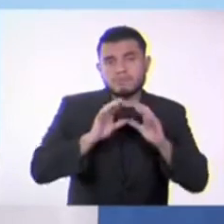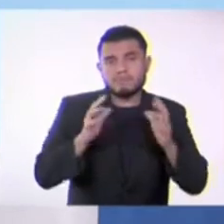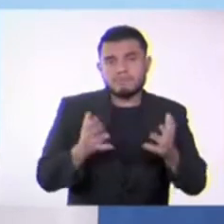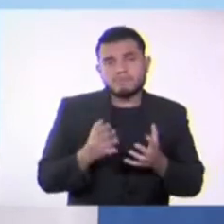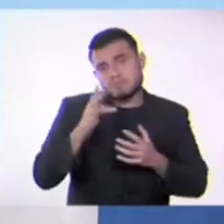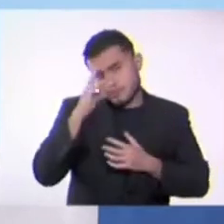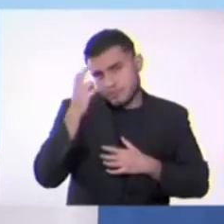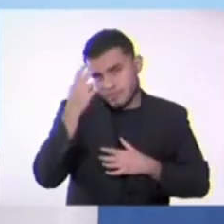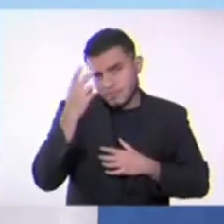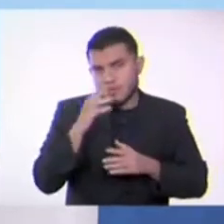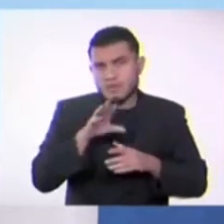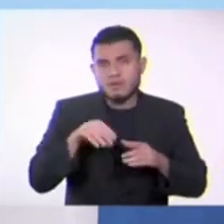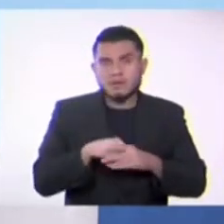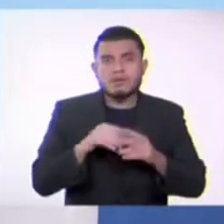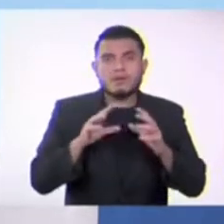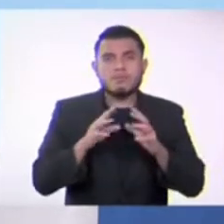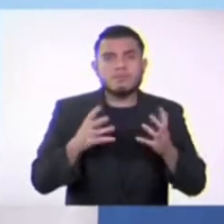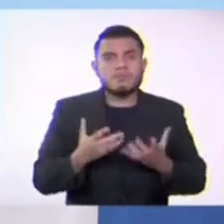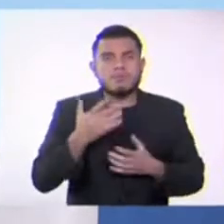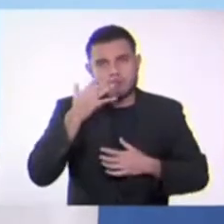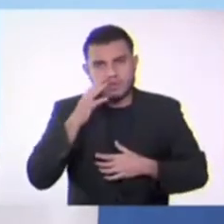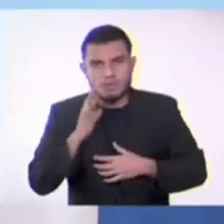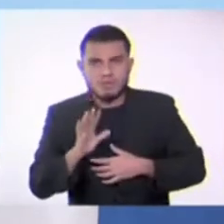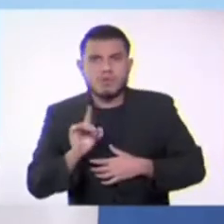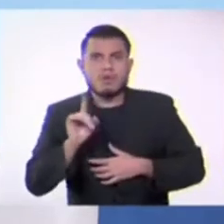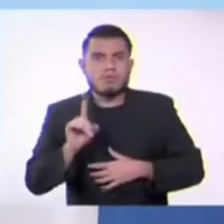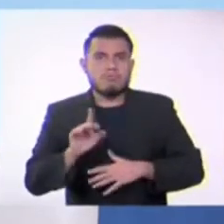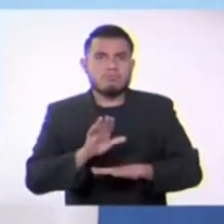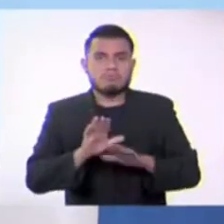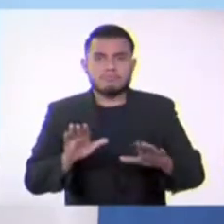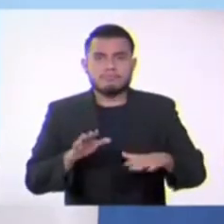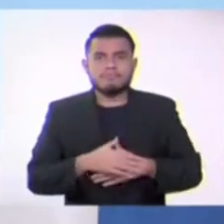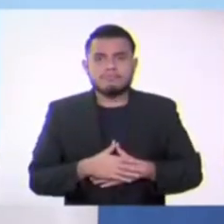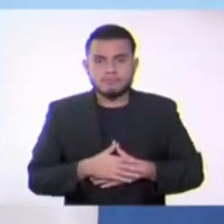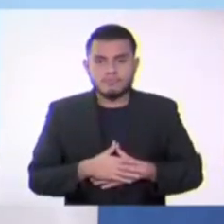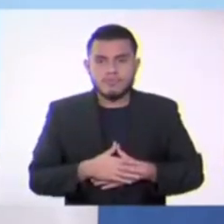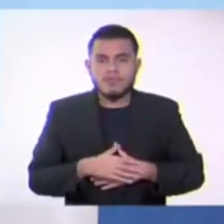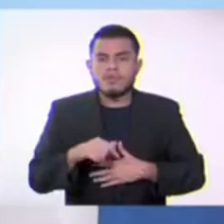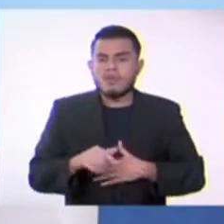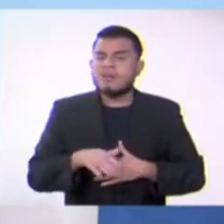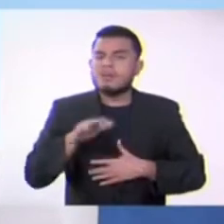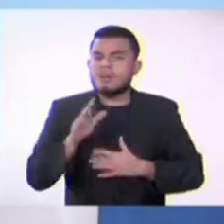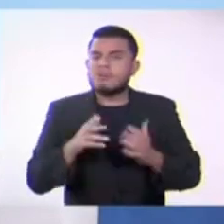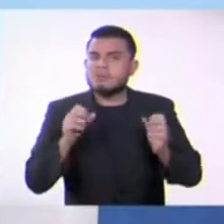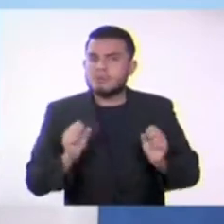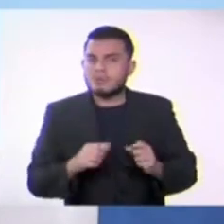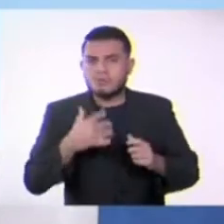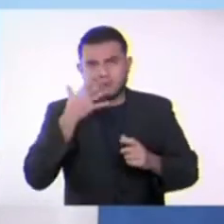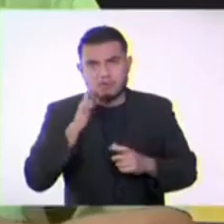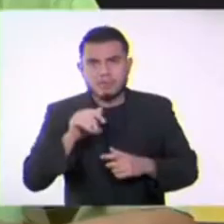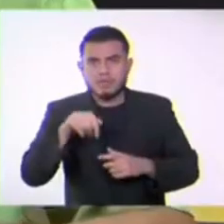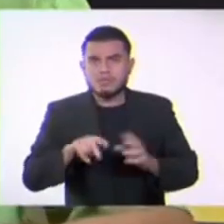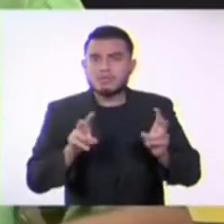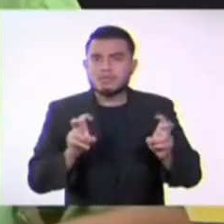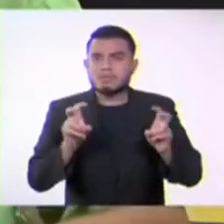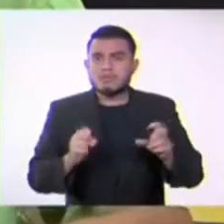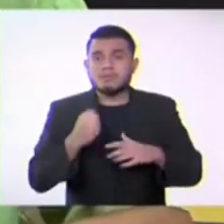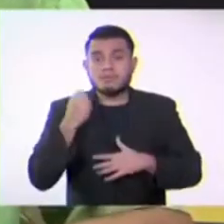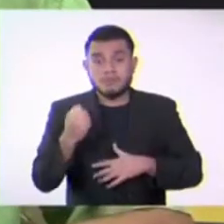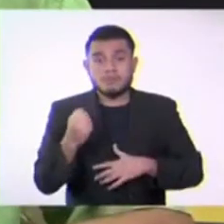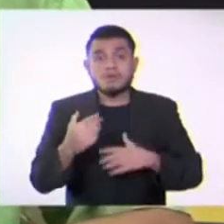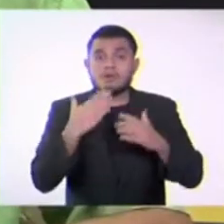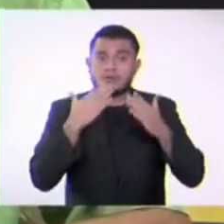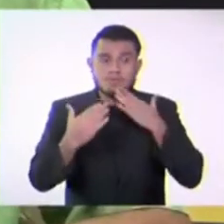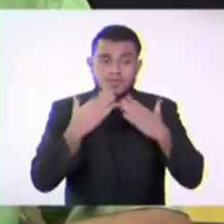decir, integrar al mundo, por ejemplo, en un solo mercado. ¿Qué más podemos abordar en este tema, Federico? Es importantísimo lo que dice